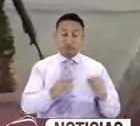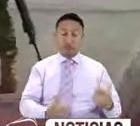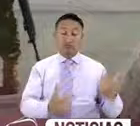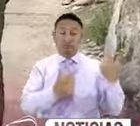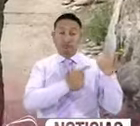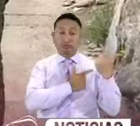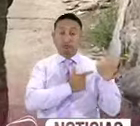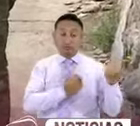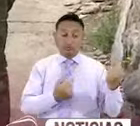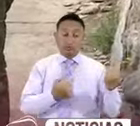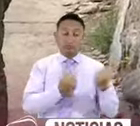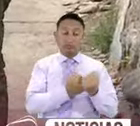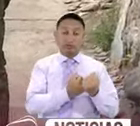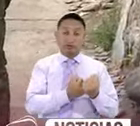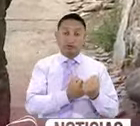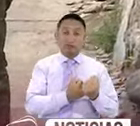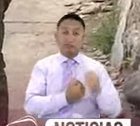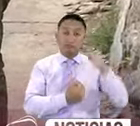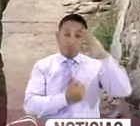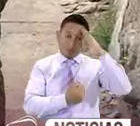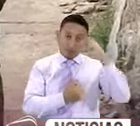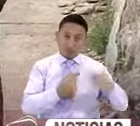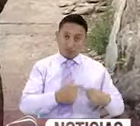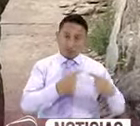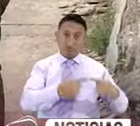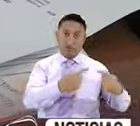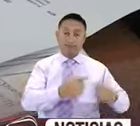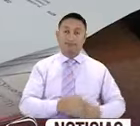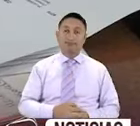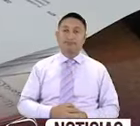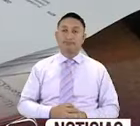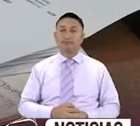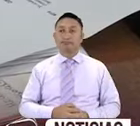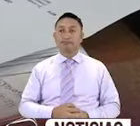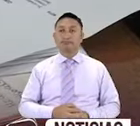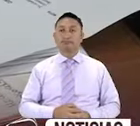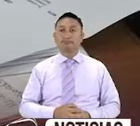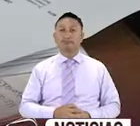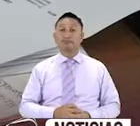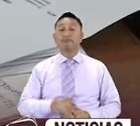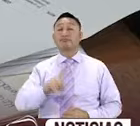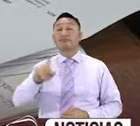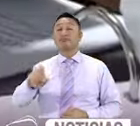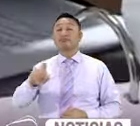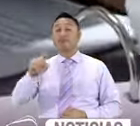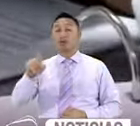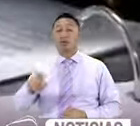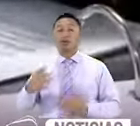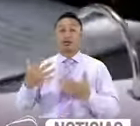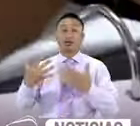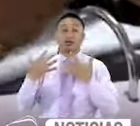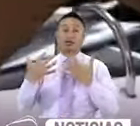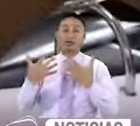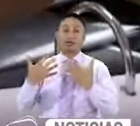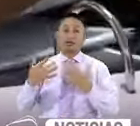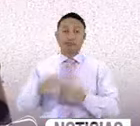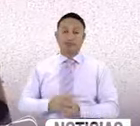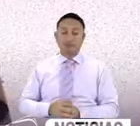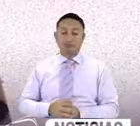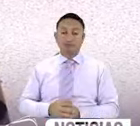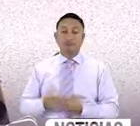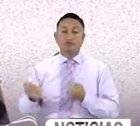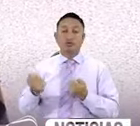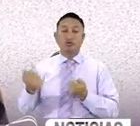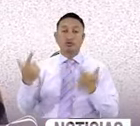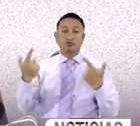apoyo complementario a la Policía Nacional, mientras que las 10 preguntas de la consulta popular abarcan control de armas,